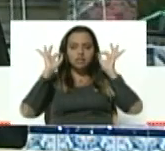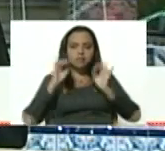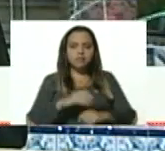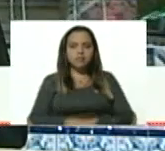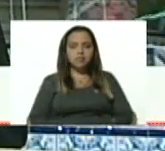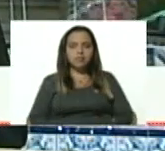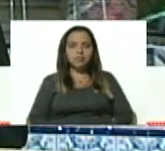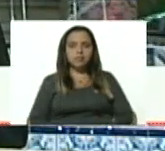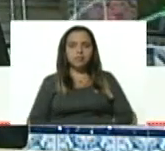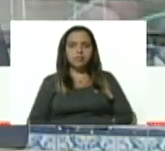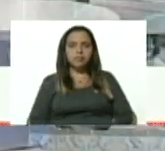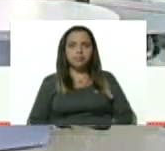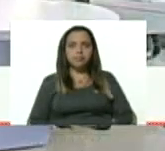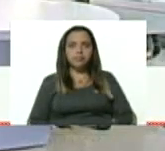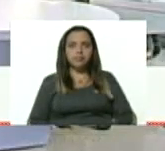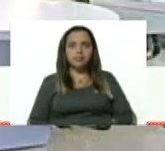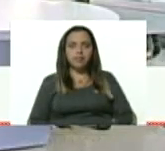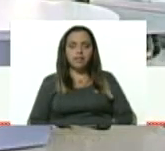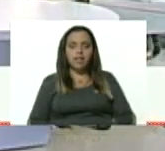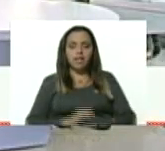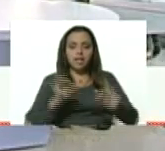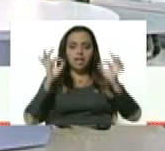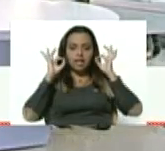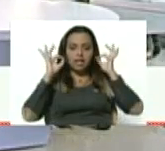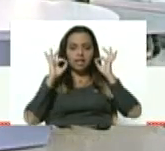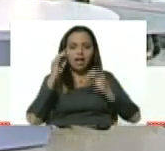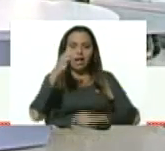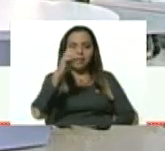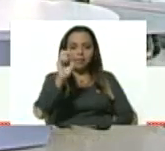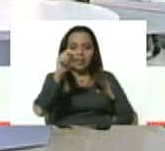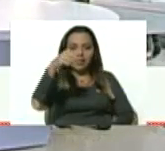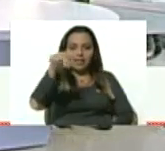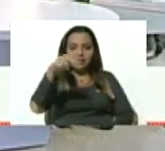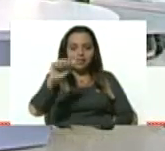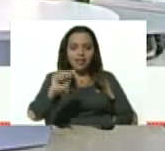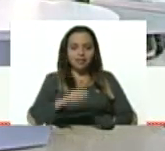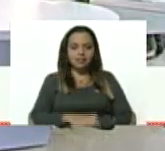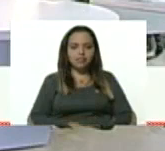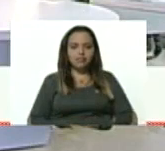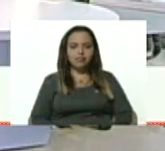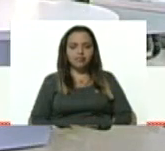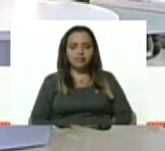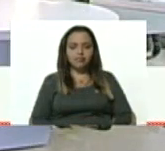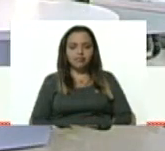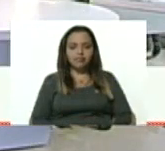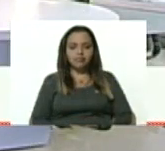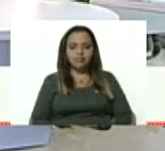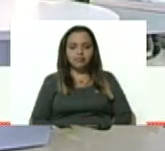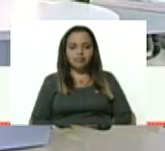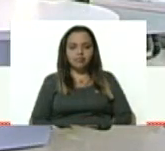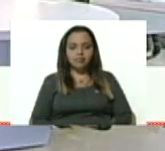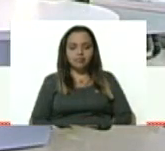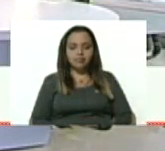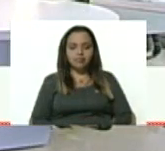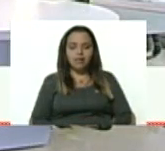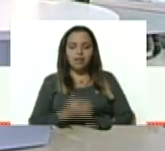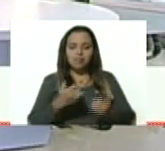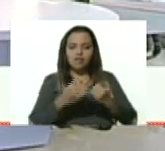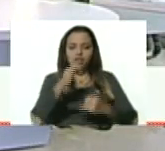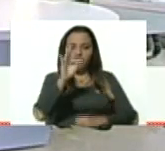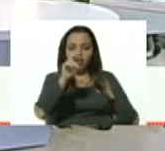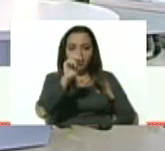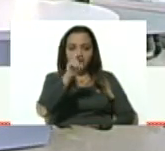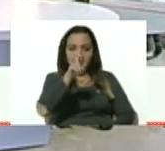Faría, Erika del Valle Faría Peña. ¿Farías o Faría? Farías. Farías, esta es con ese. Mi saludo a